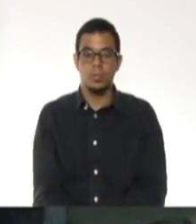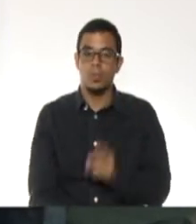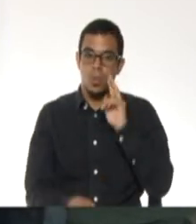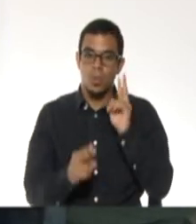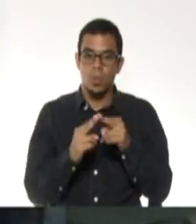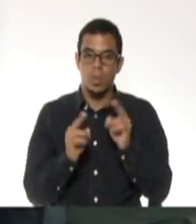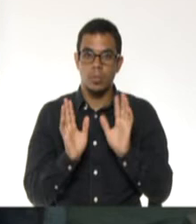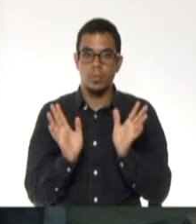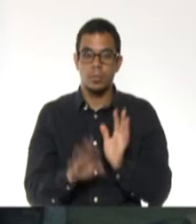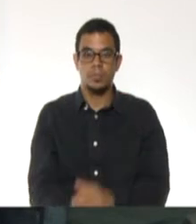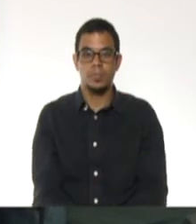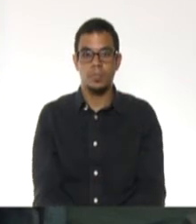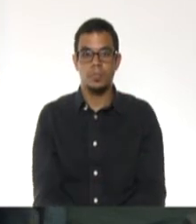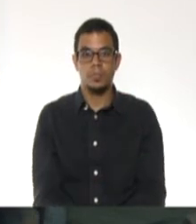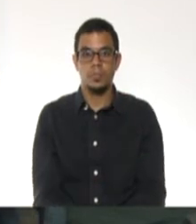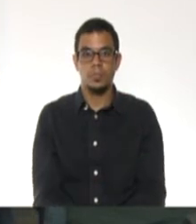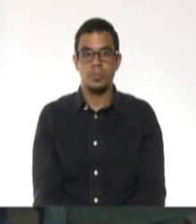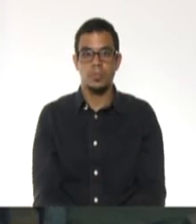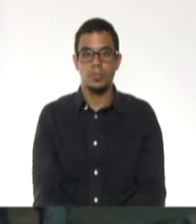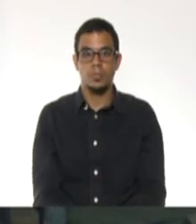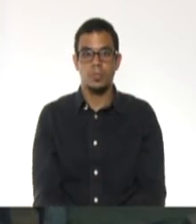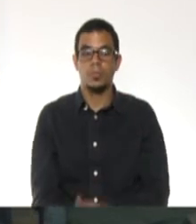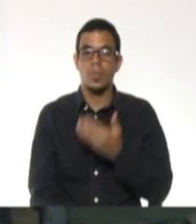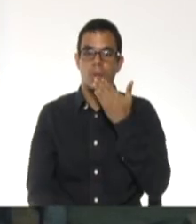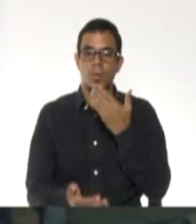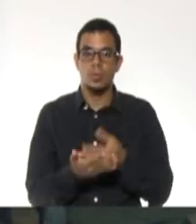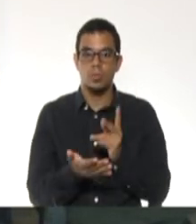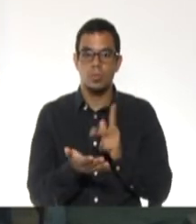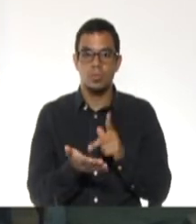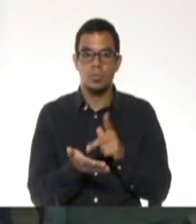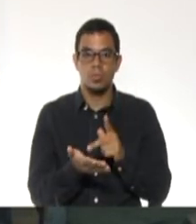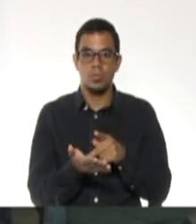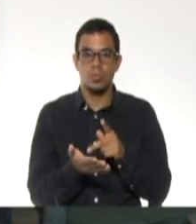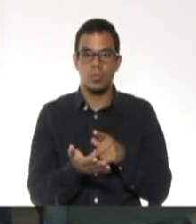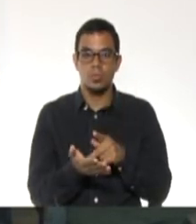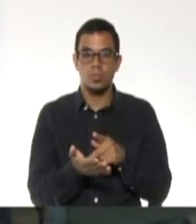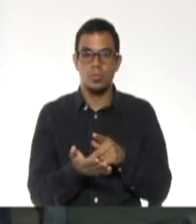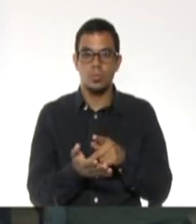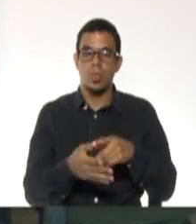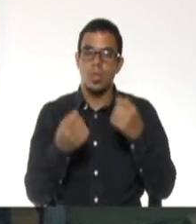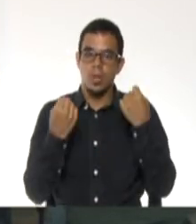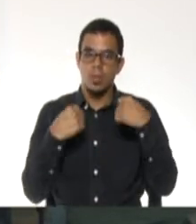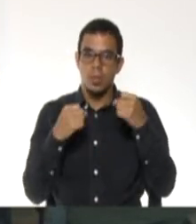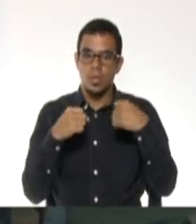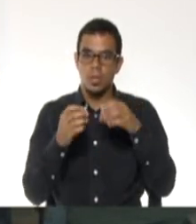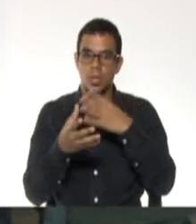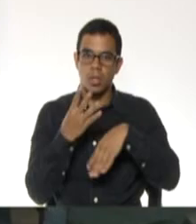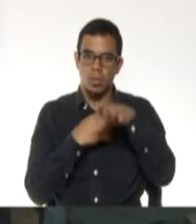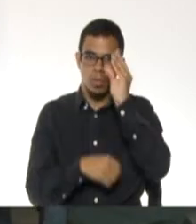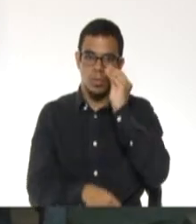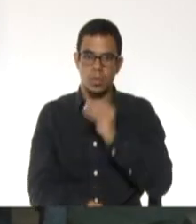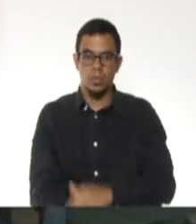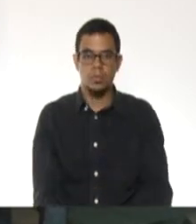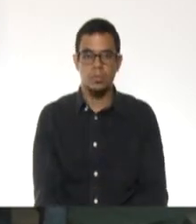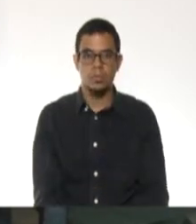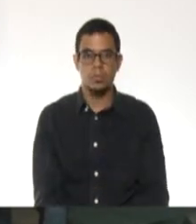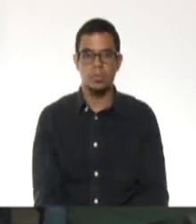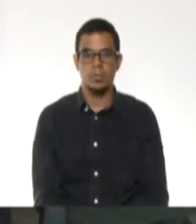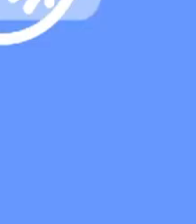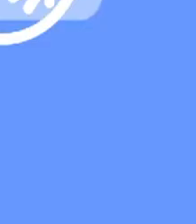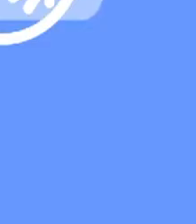vemos. Chao, está bien. Hasta luego. Gracias por la participación y a tratar de poner en práctica lo aprendido. Hasta la